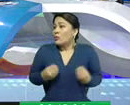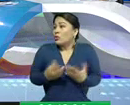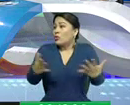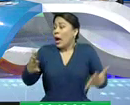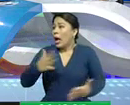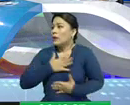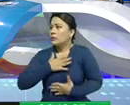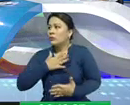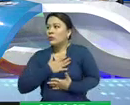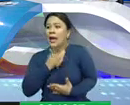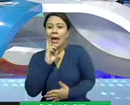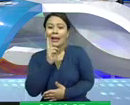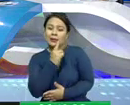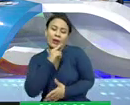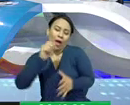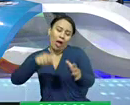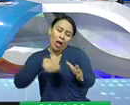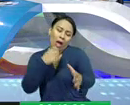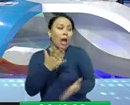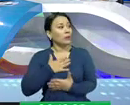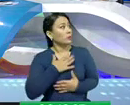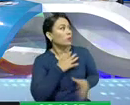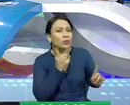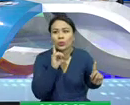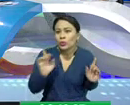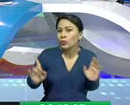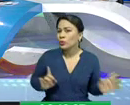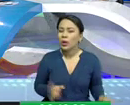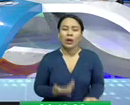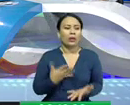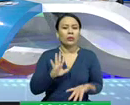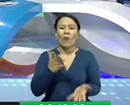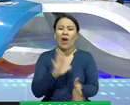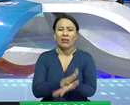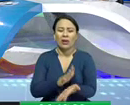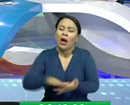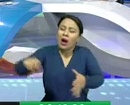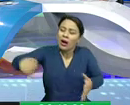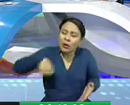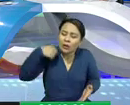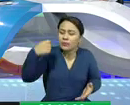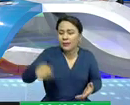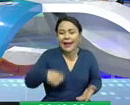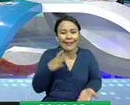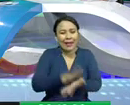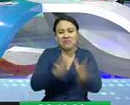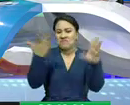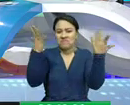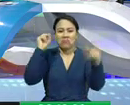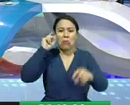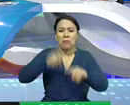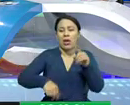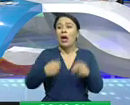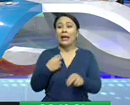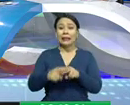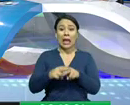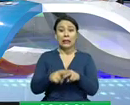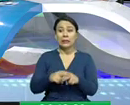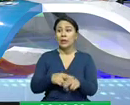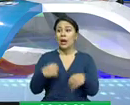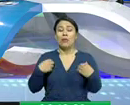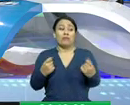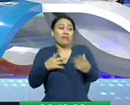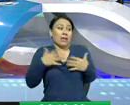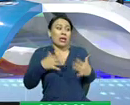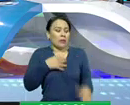en sus obras es un restorán está en sus obras de que pueda tirar los amplió a mí en los amigos de lo ajeno uno está en un bus en un punto está en un taxi uno está en